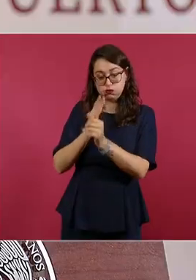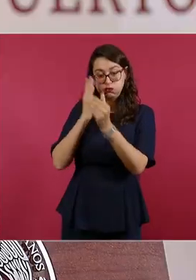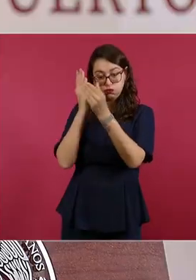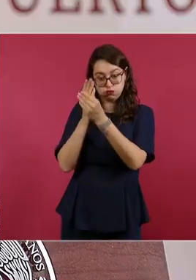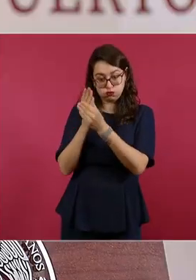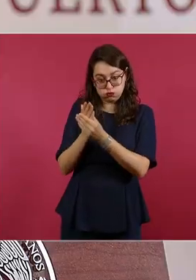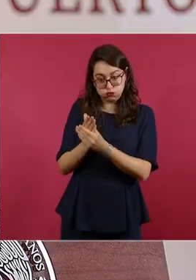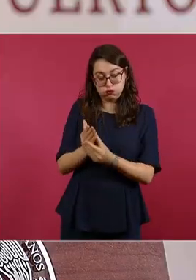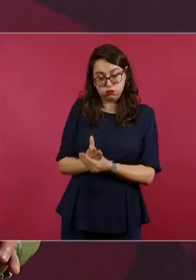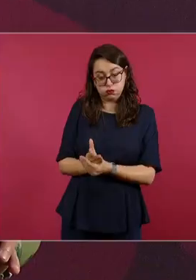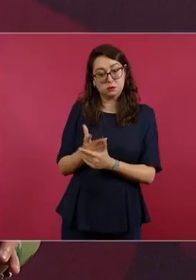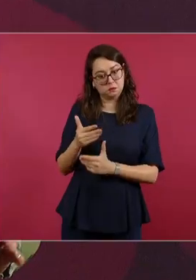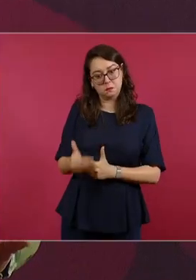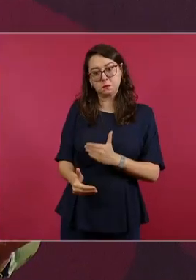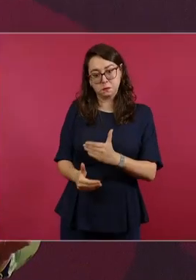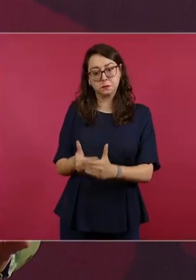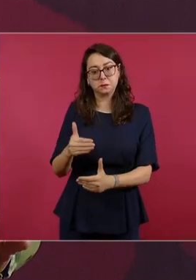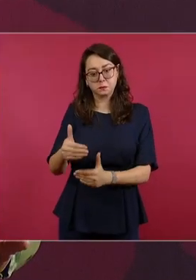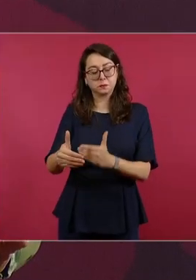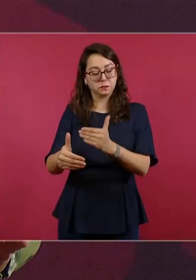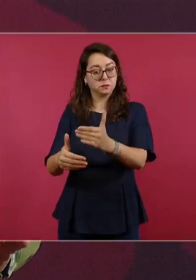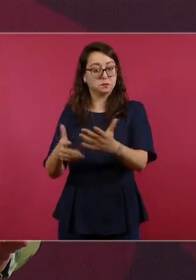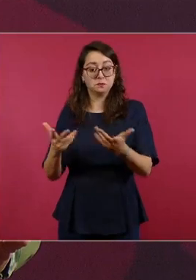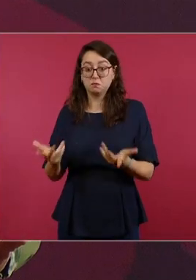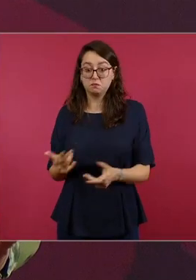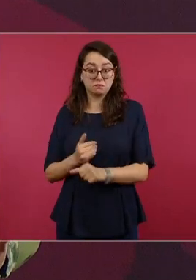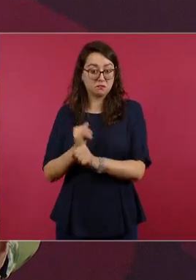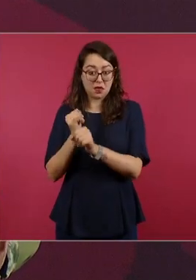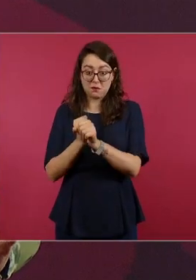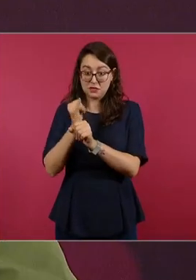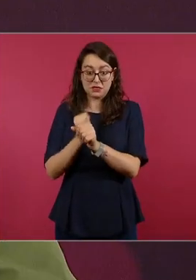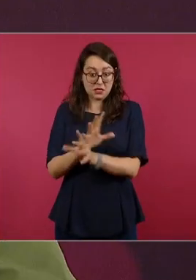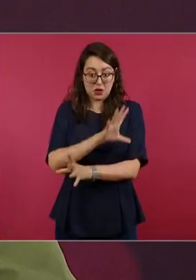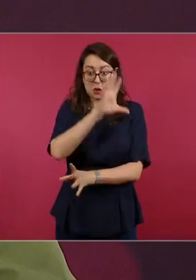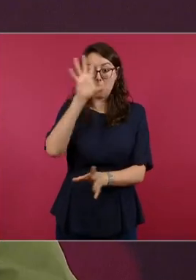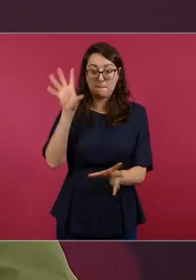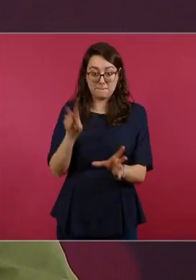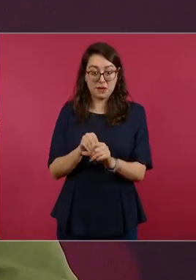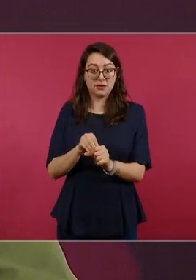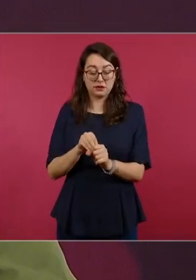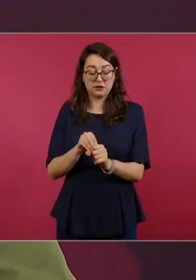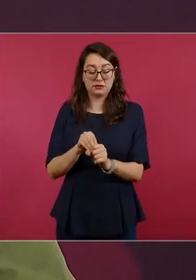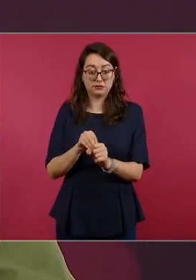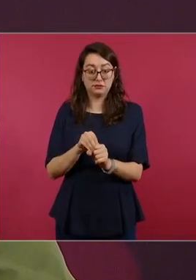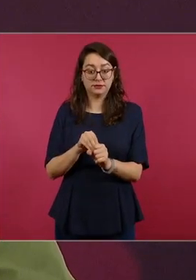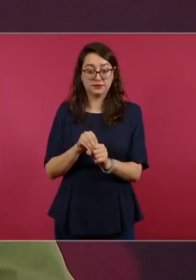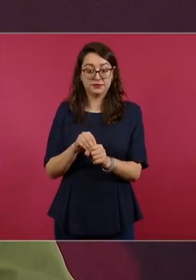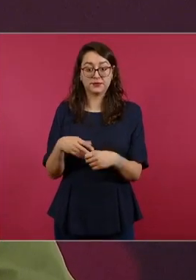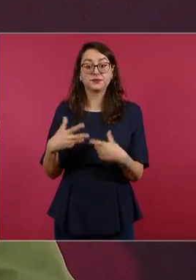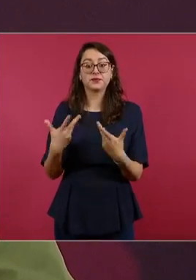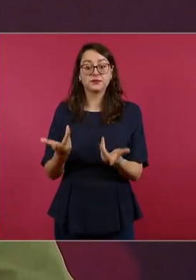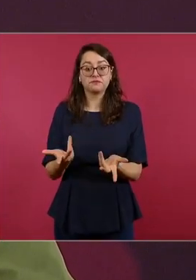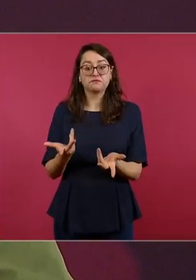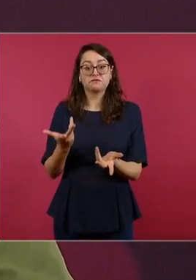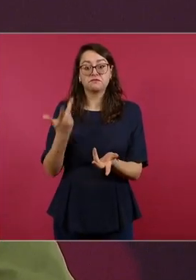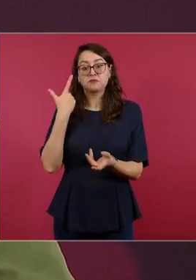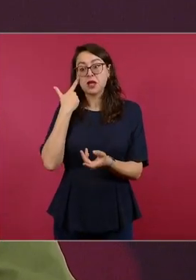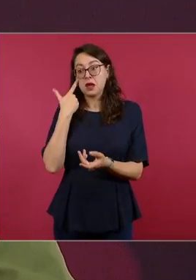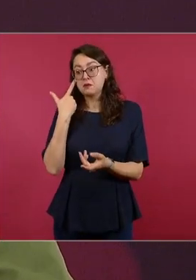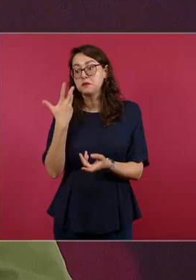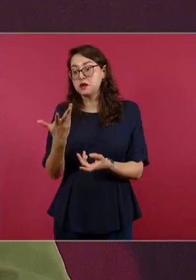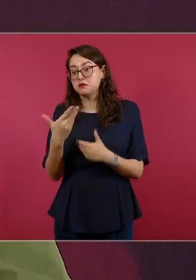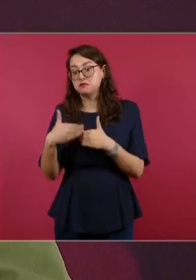atenderán y se está se está haciendo pues toda la investigación para terminar de ver todo